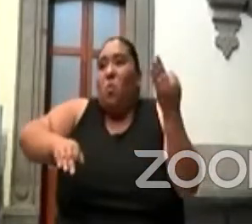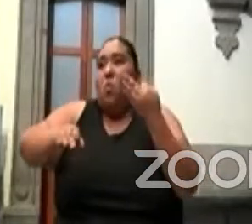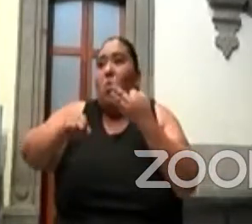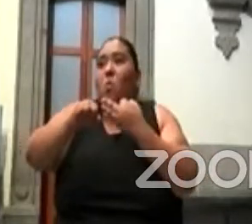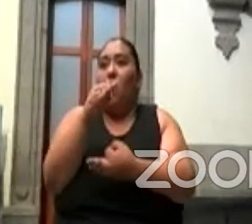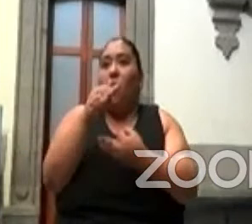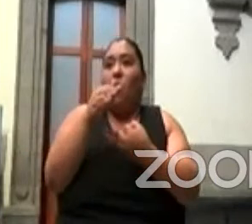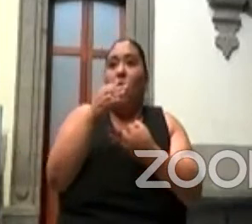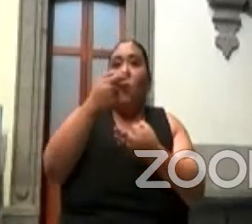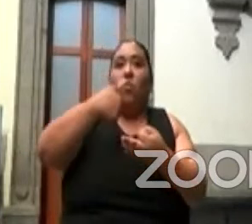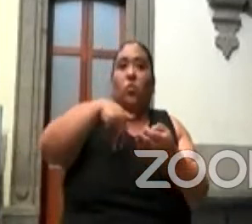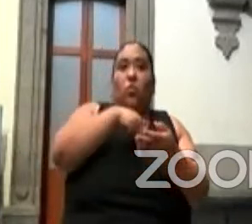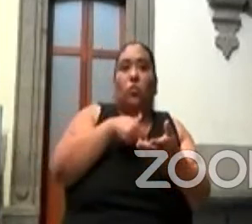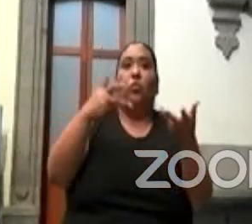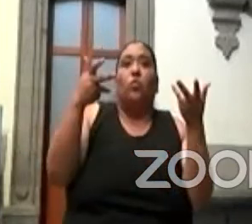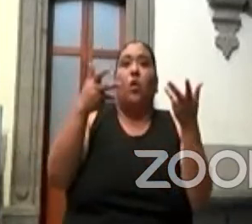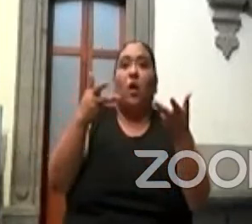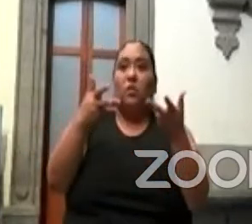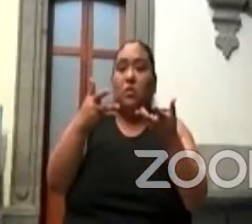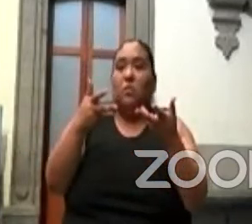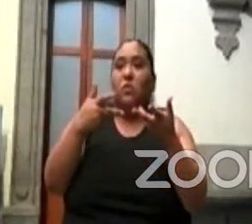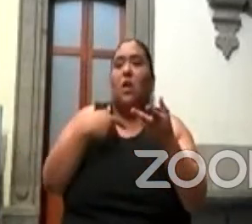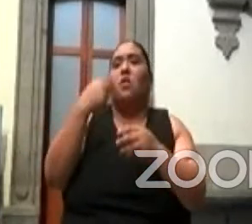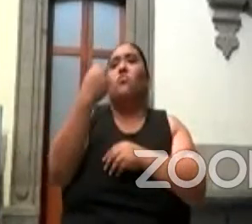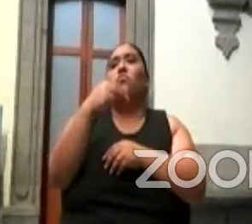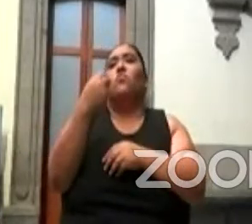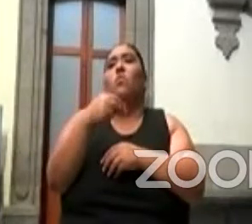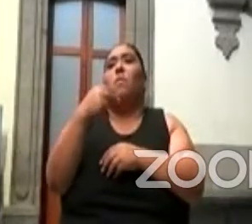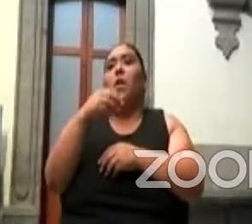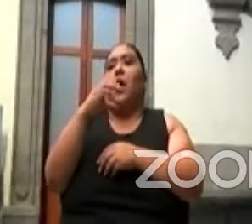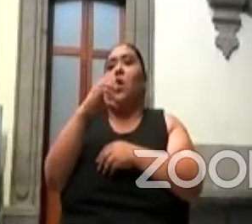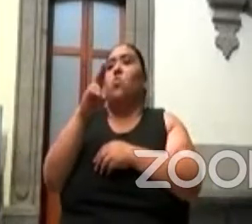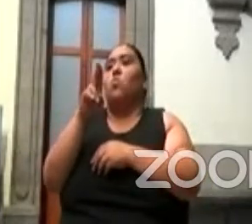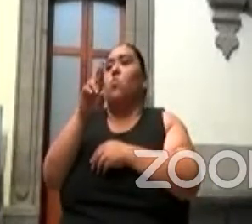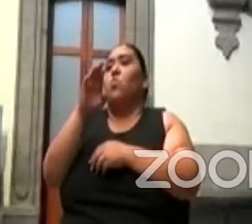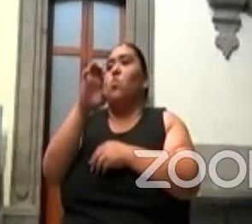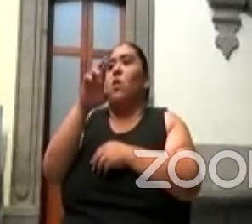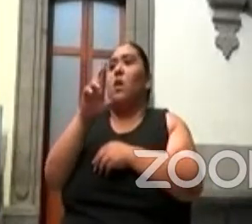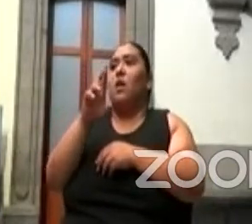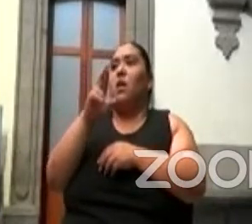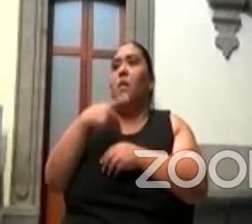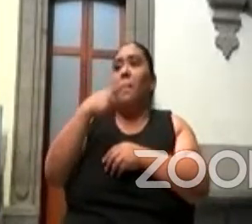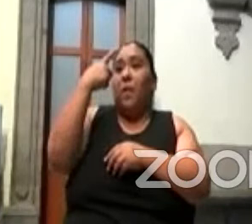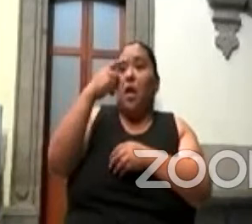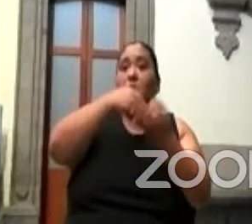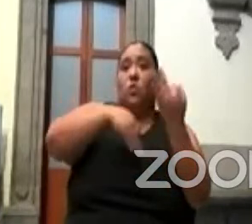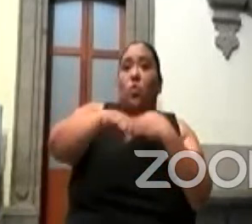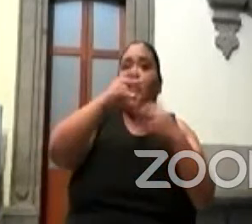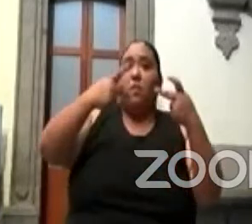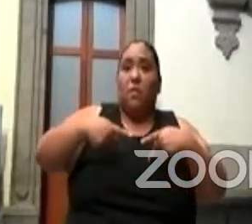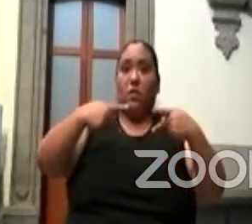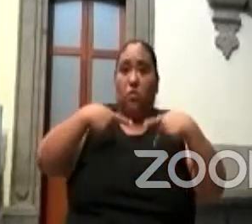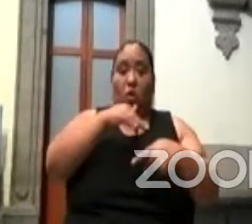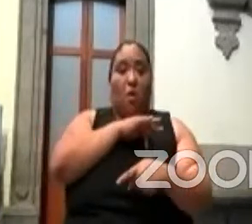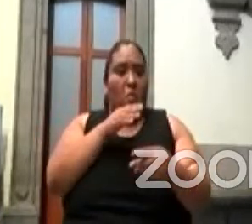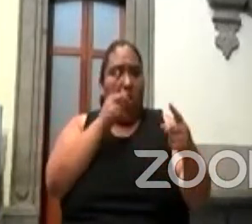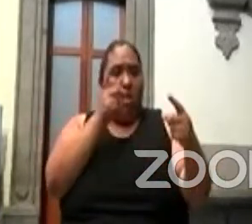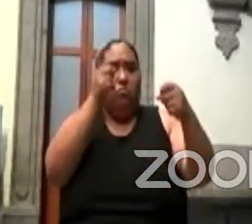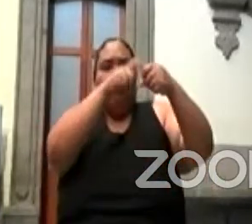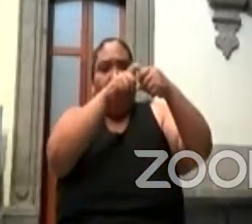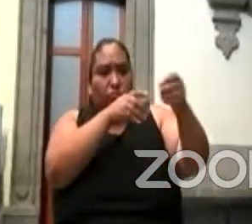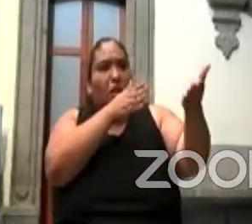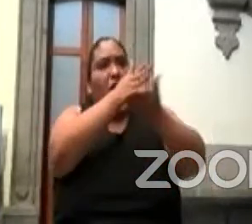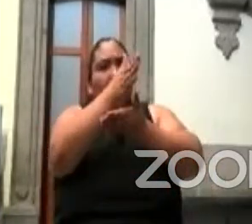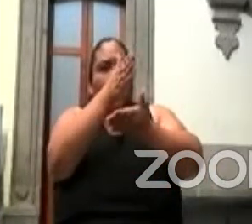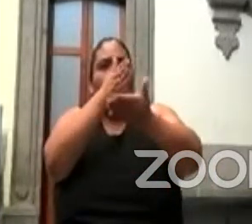de nosotros le llamamos el CURED, para que cualquier persona que pueda ingresar pueda tener acceso a